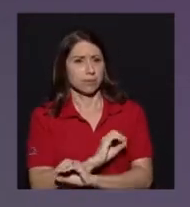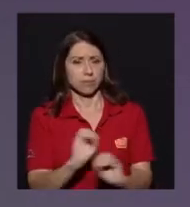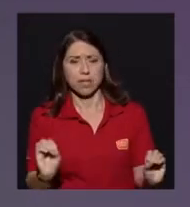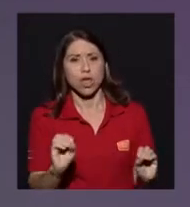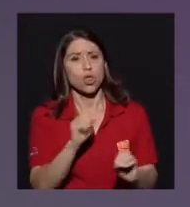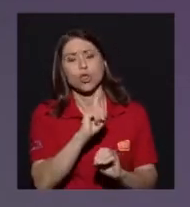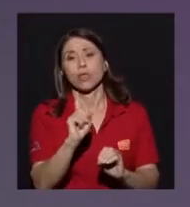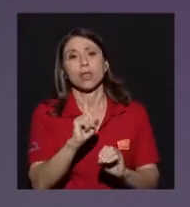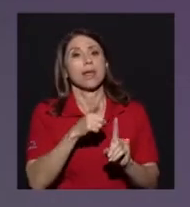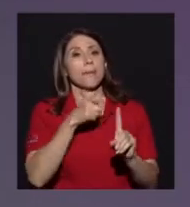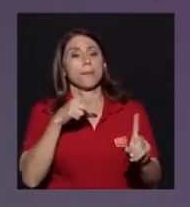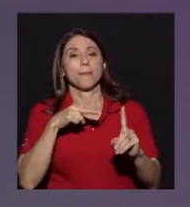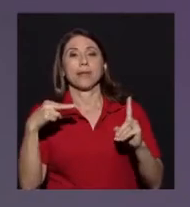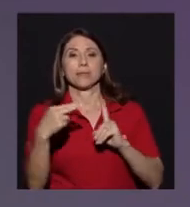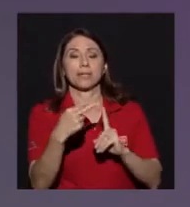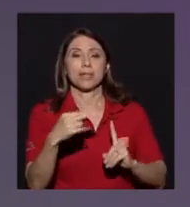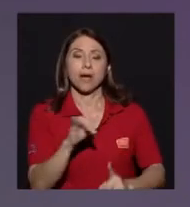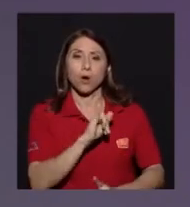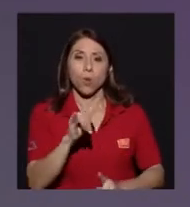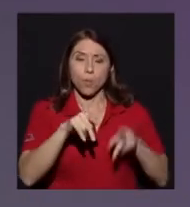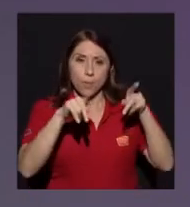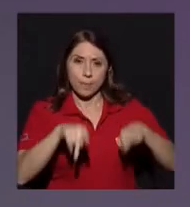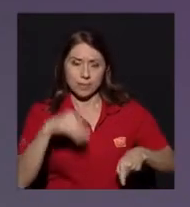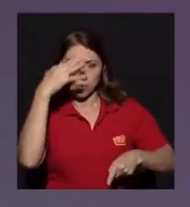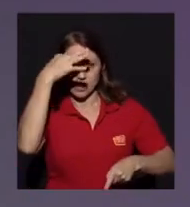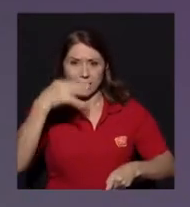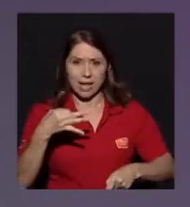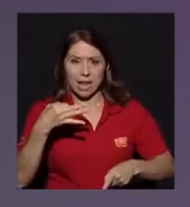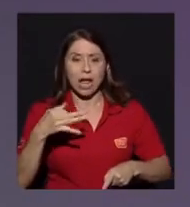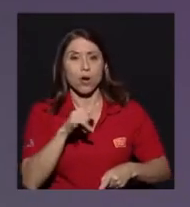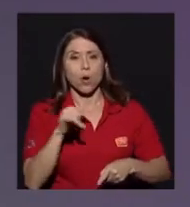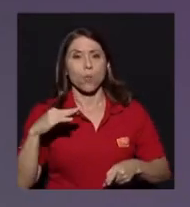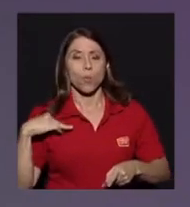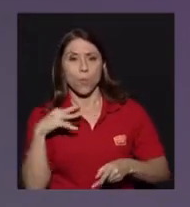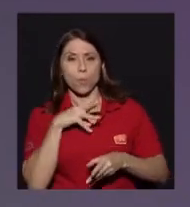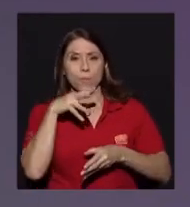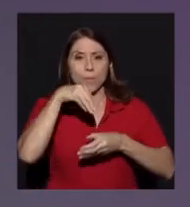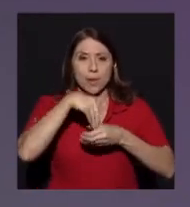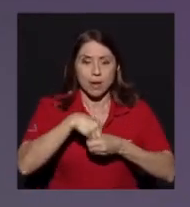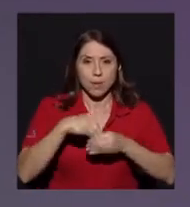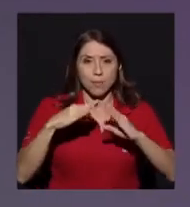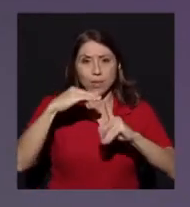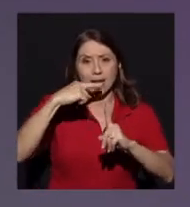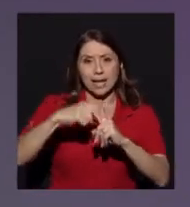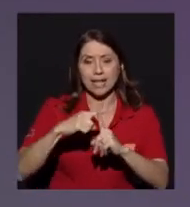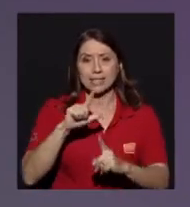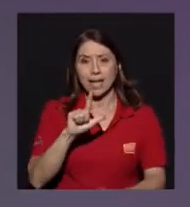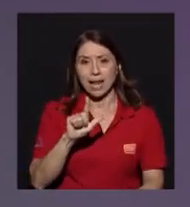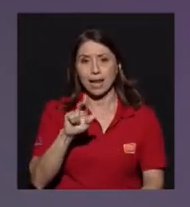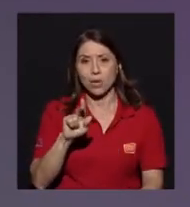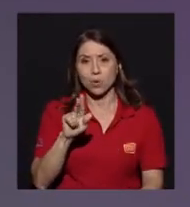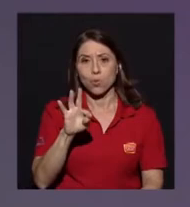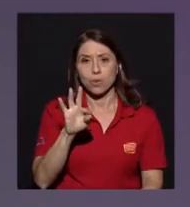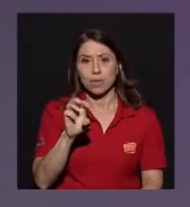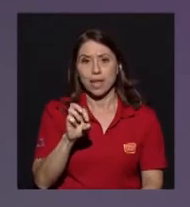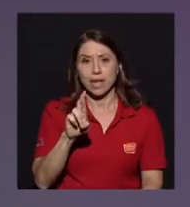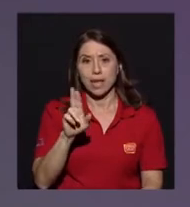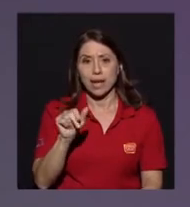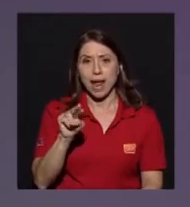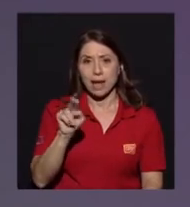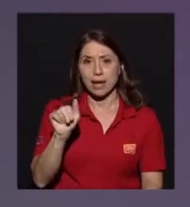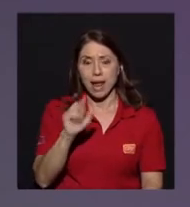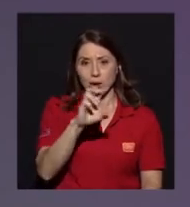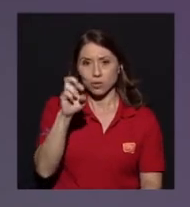desde mi perspectiva como creyente como miembro de la iglesia luterana costarricense no veo que se esté